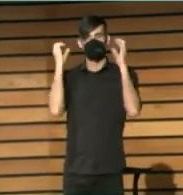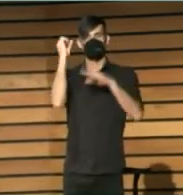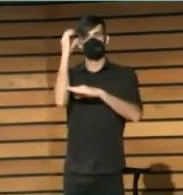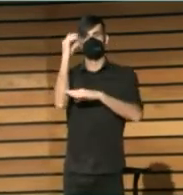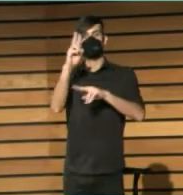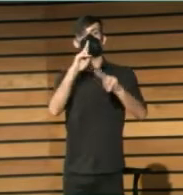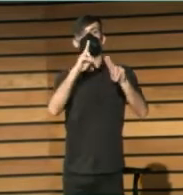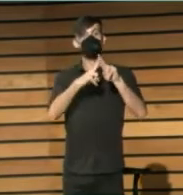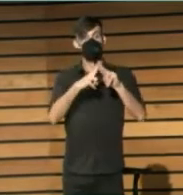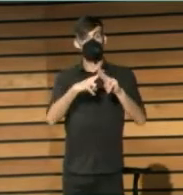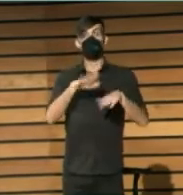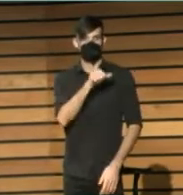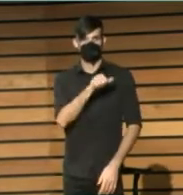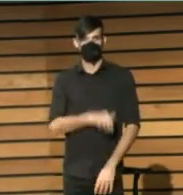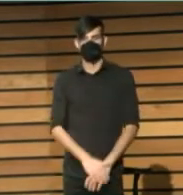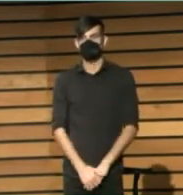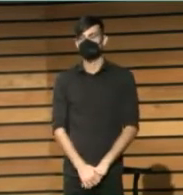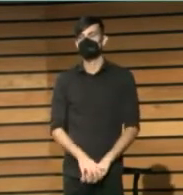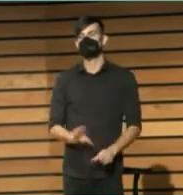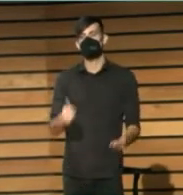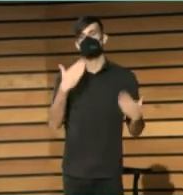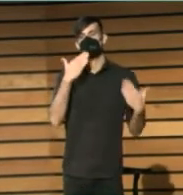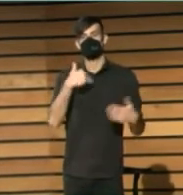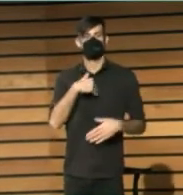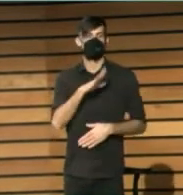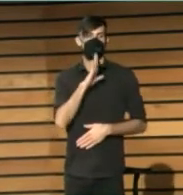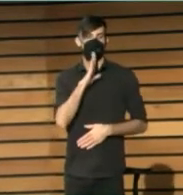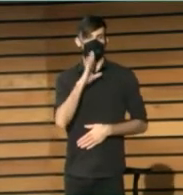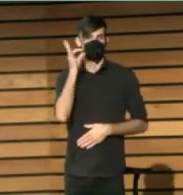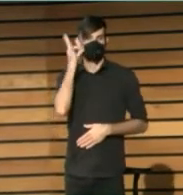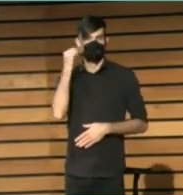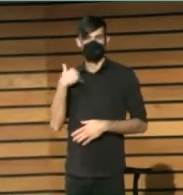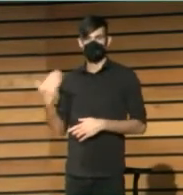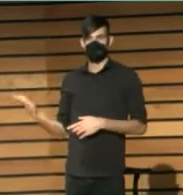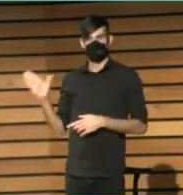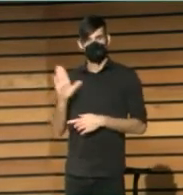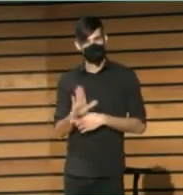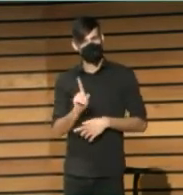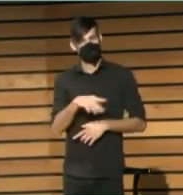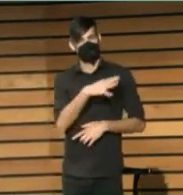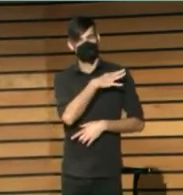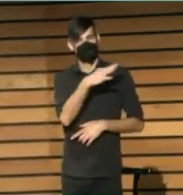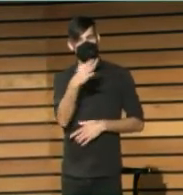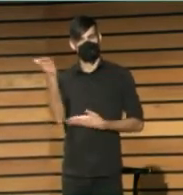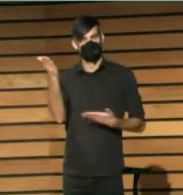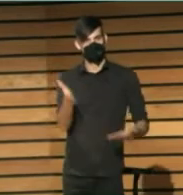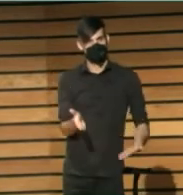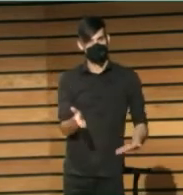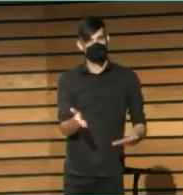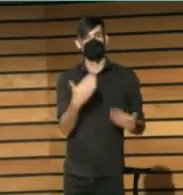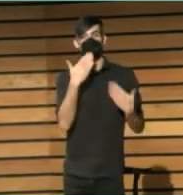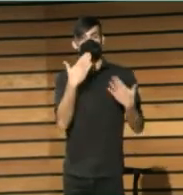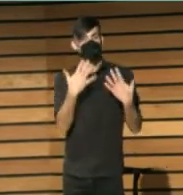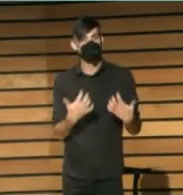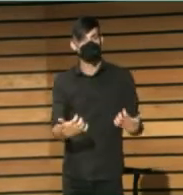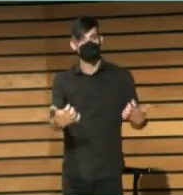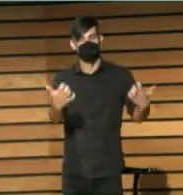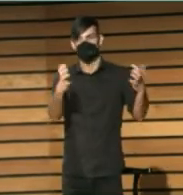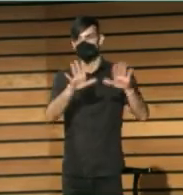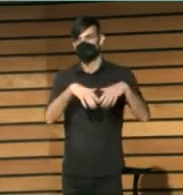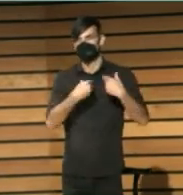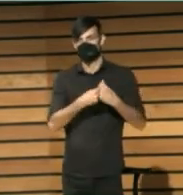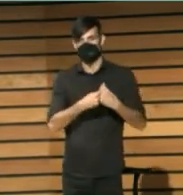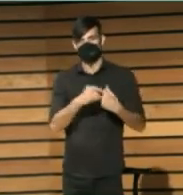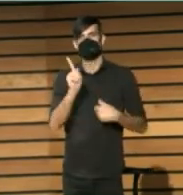título Para leer, he leído. Gracias por la invitación, por la presencia y por